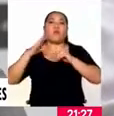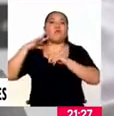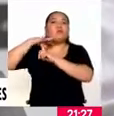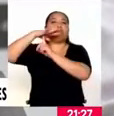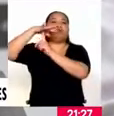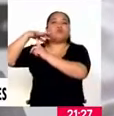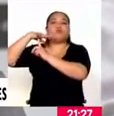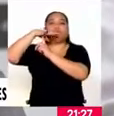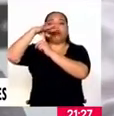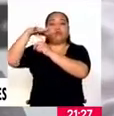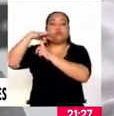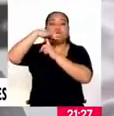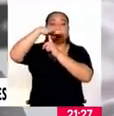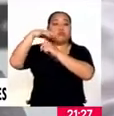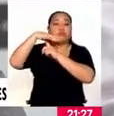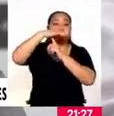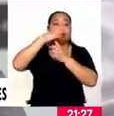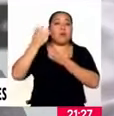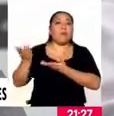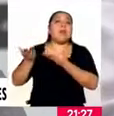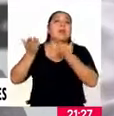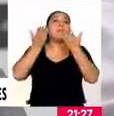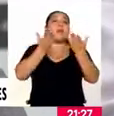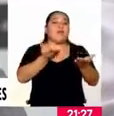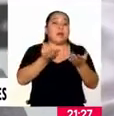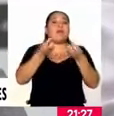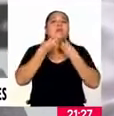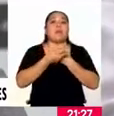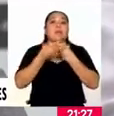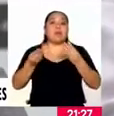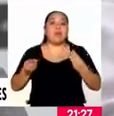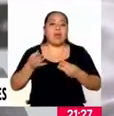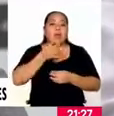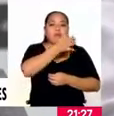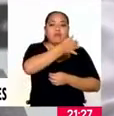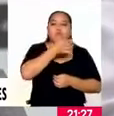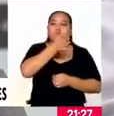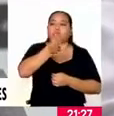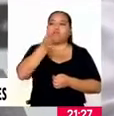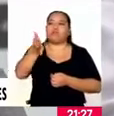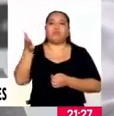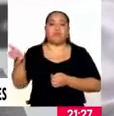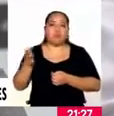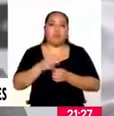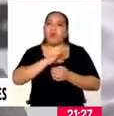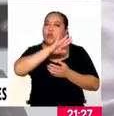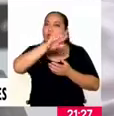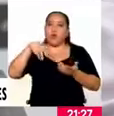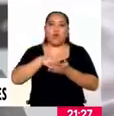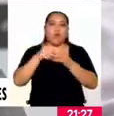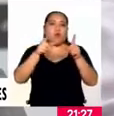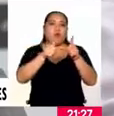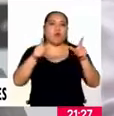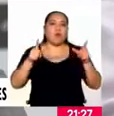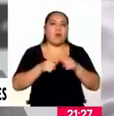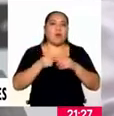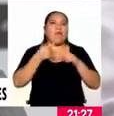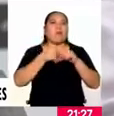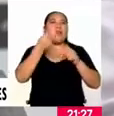que garanticen que estos materiales lleguen a tiempo a todos los rincones del país. Sin embargo, el costo para esto